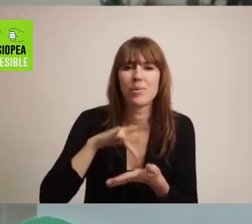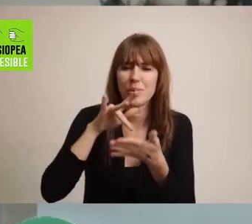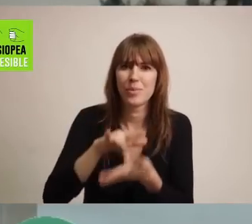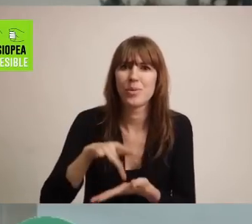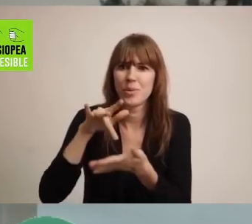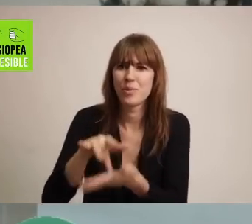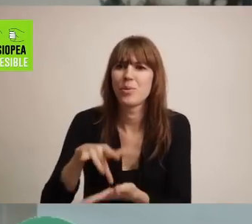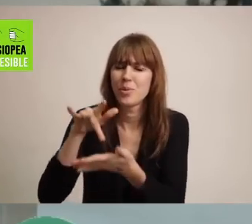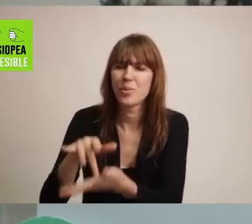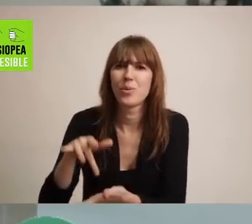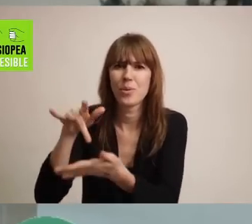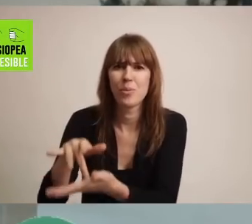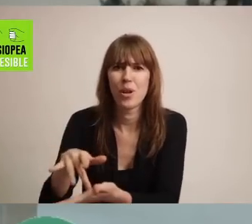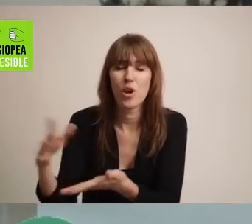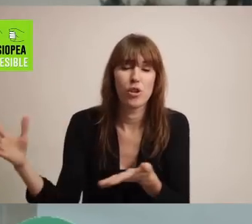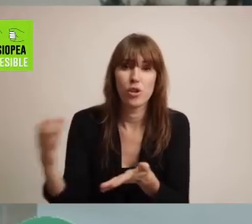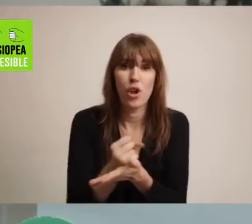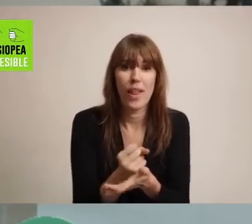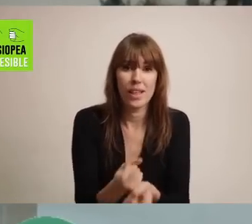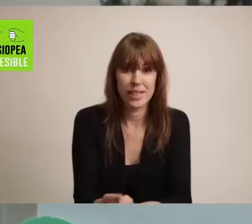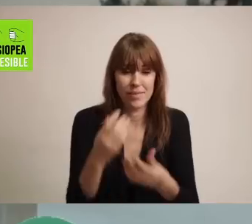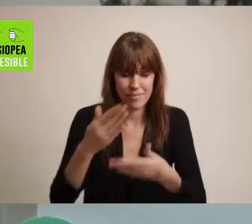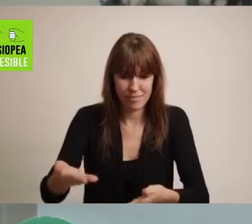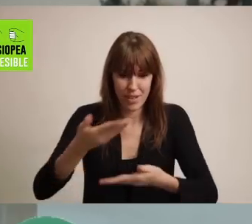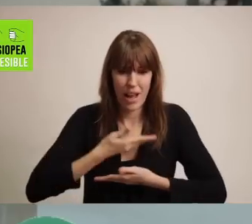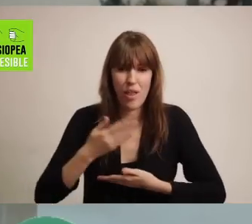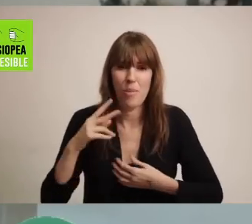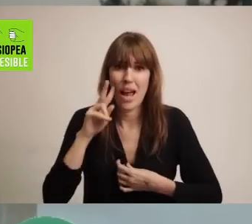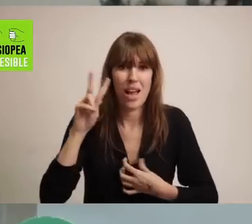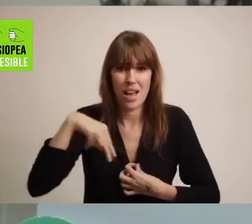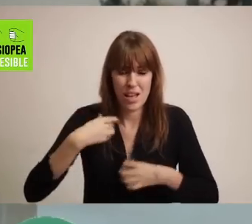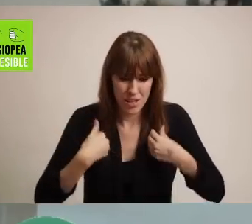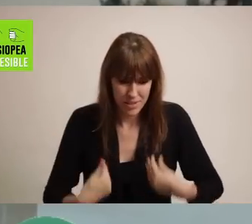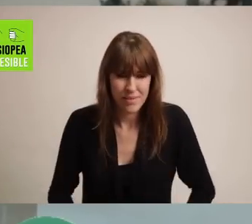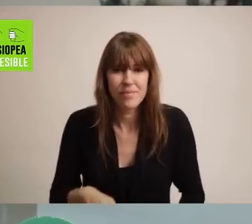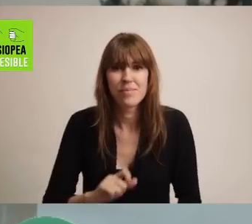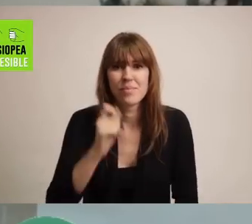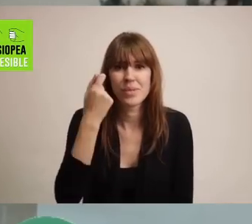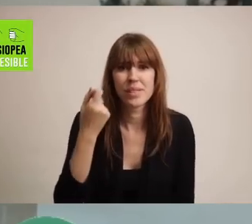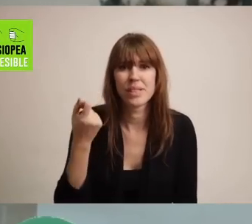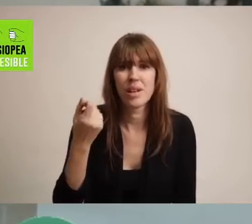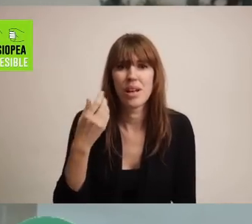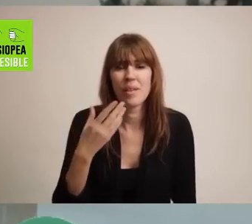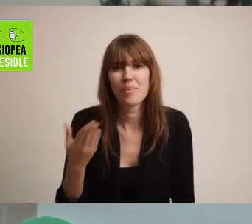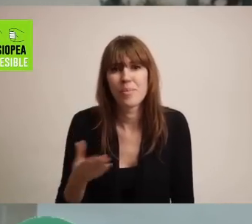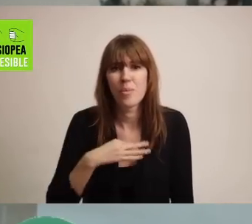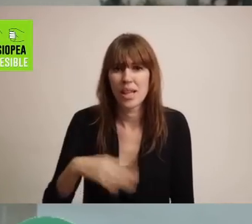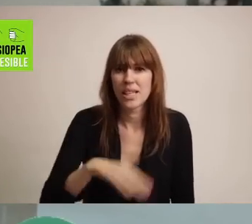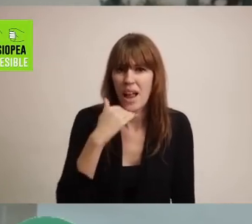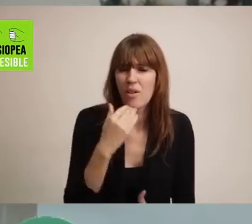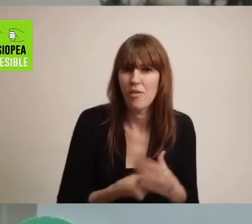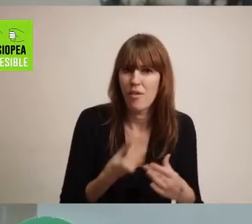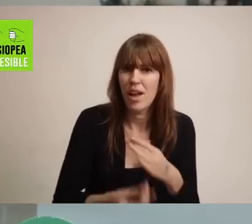todo, pues cada vez, y que cada vez todas me han ayudado más a ser yo misma, poder estar en un error o no, pero considero que sí intento ser lo